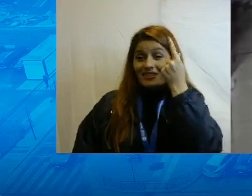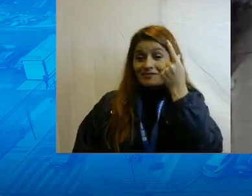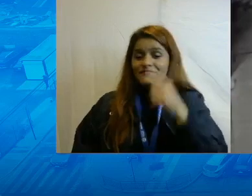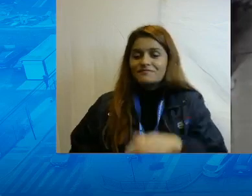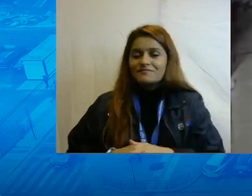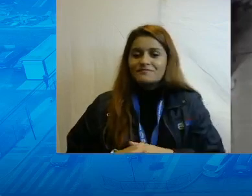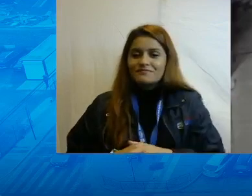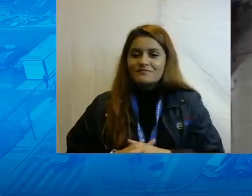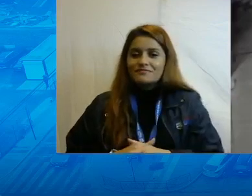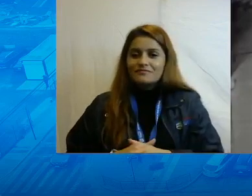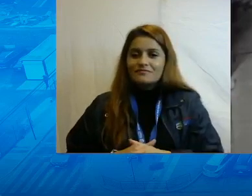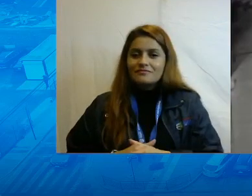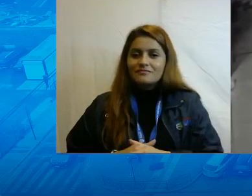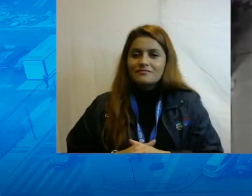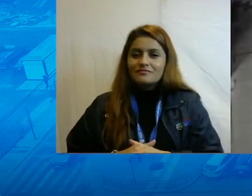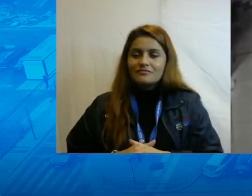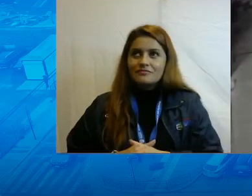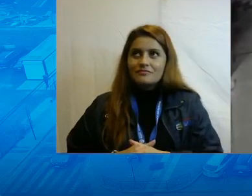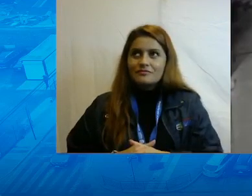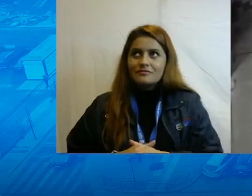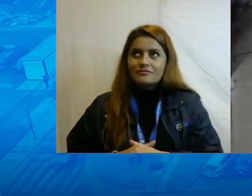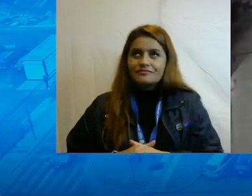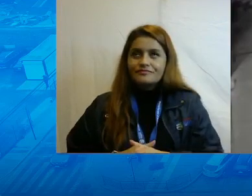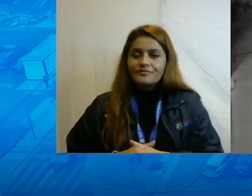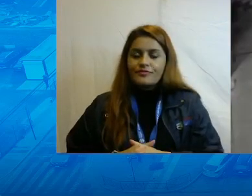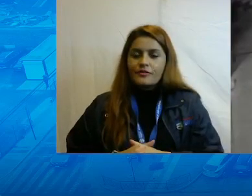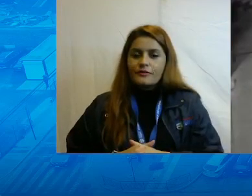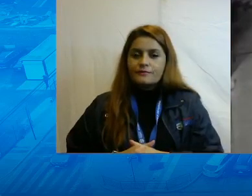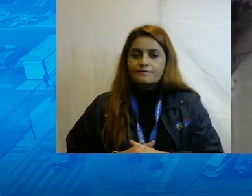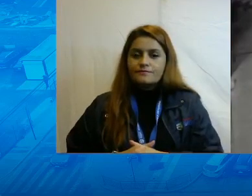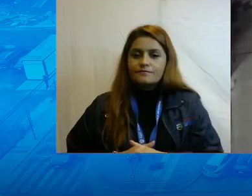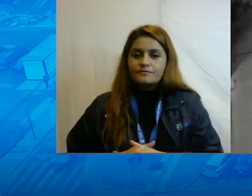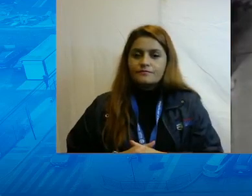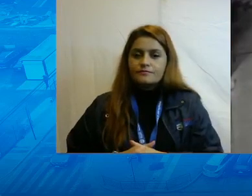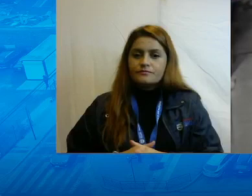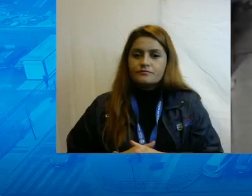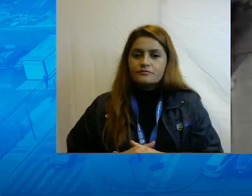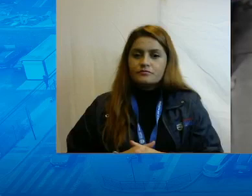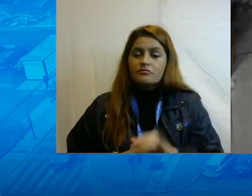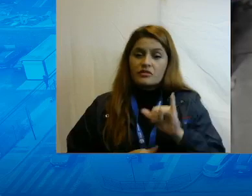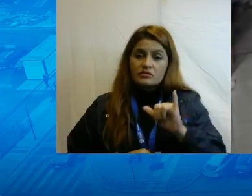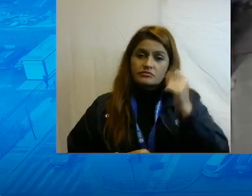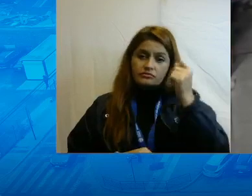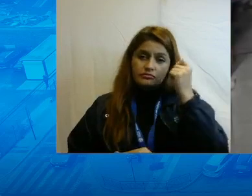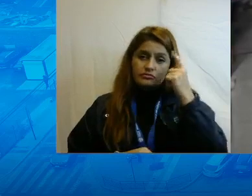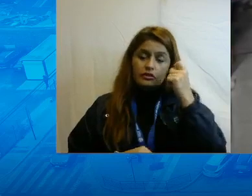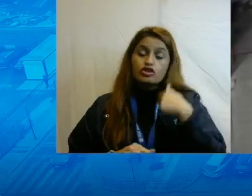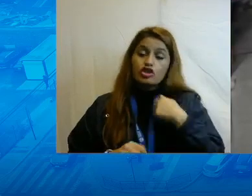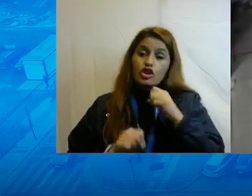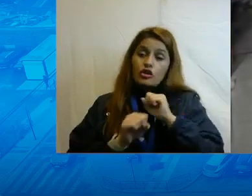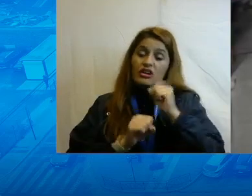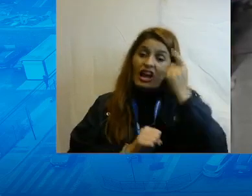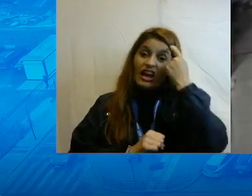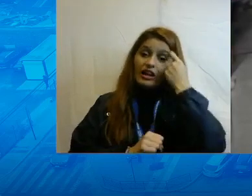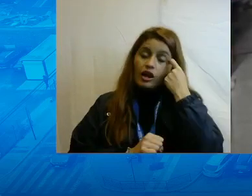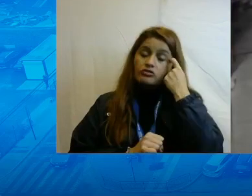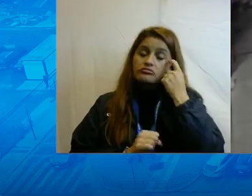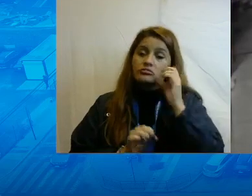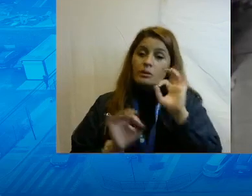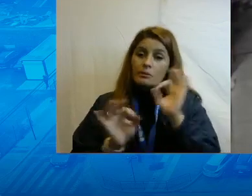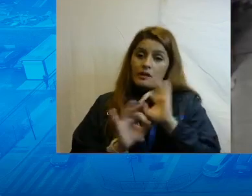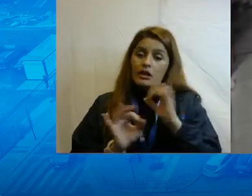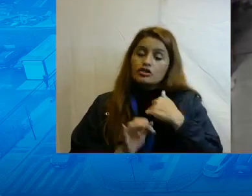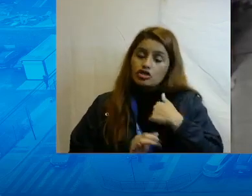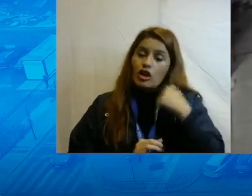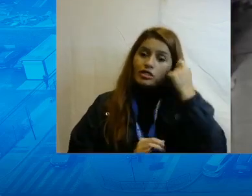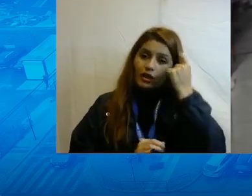acción, que son las obligaciones propiamente civiles. Pero en lo demás, bueno, yo creo que es suficiente la explicación para mí.